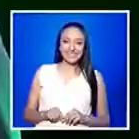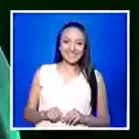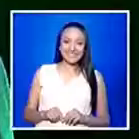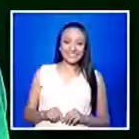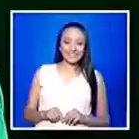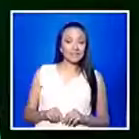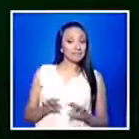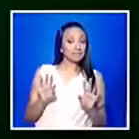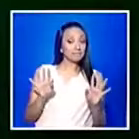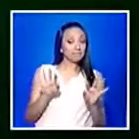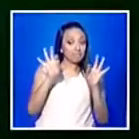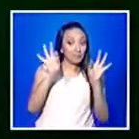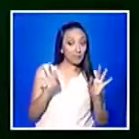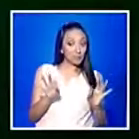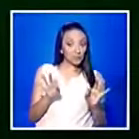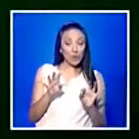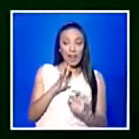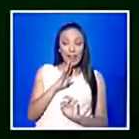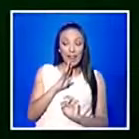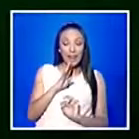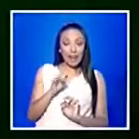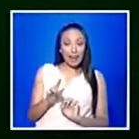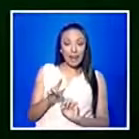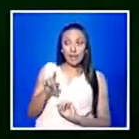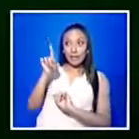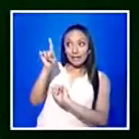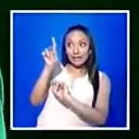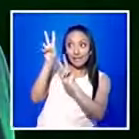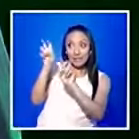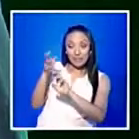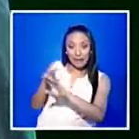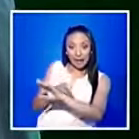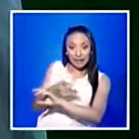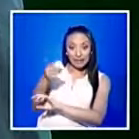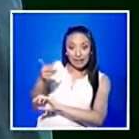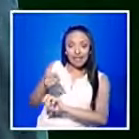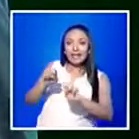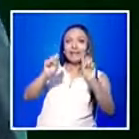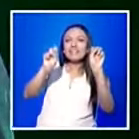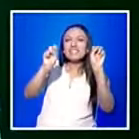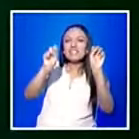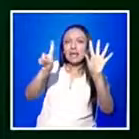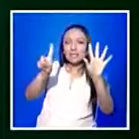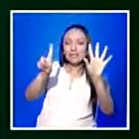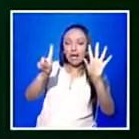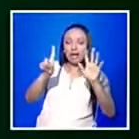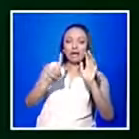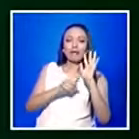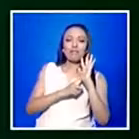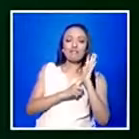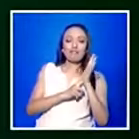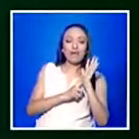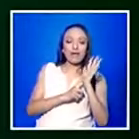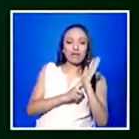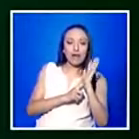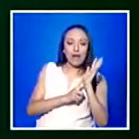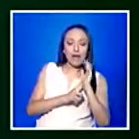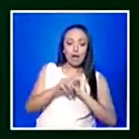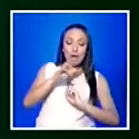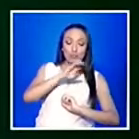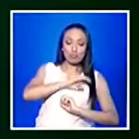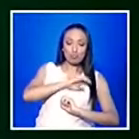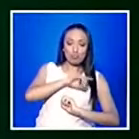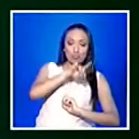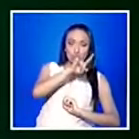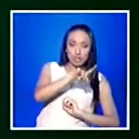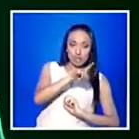Y precisamente vamos a hablar ahora de la sexta Feria Comaga, justamente del consorcio de los municipios amazónicos y